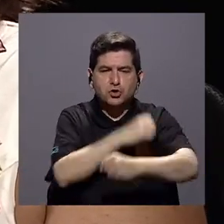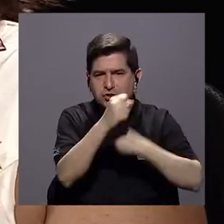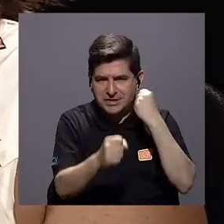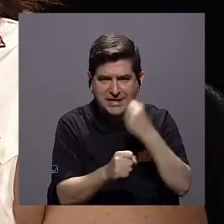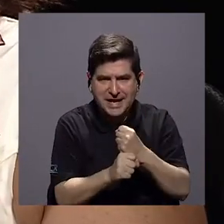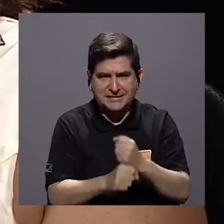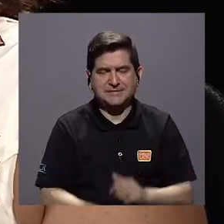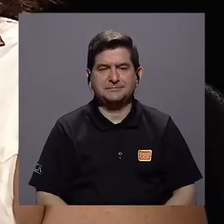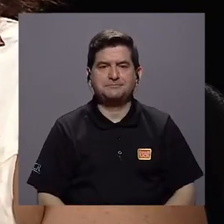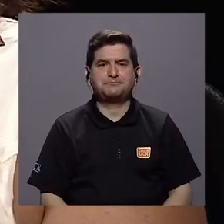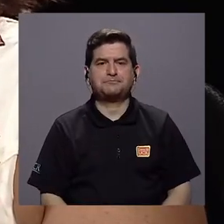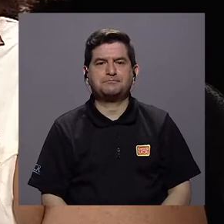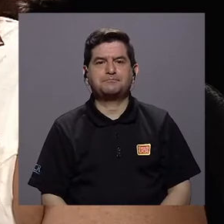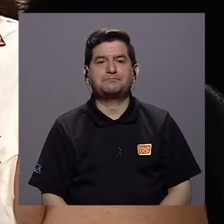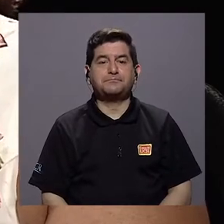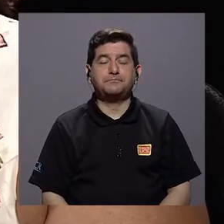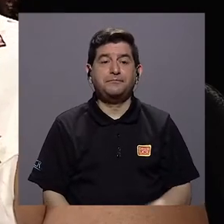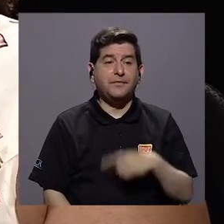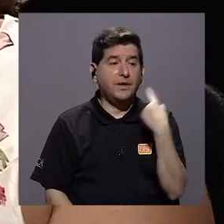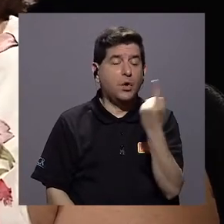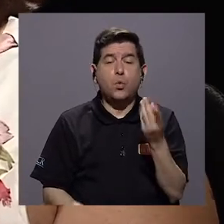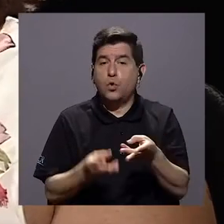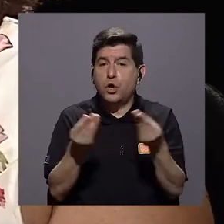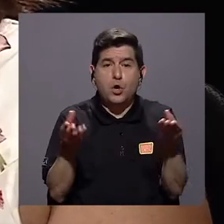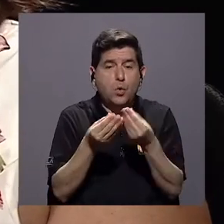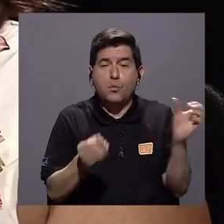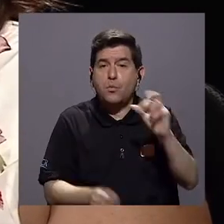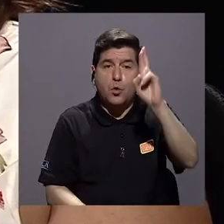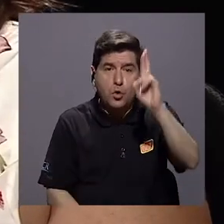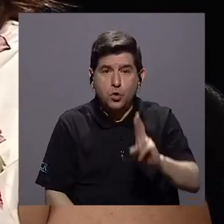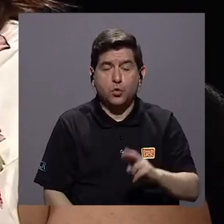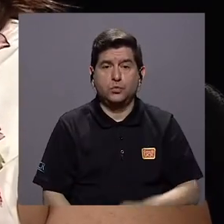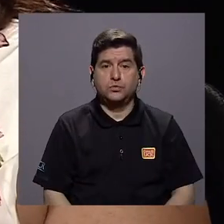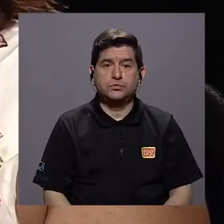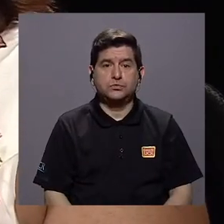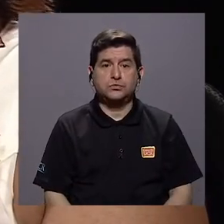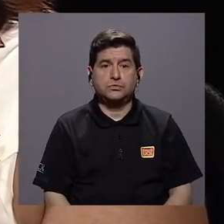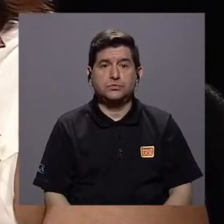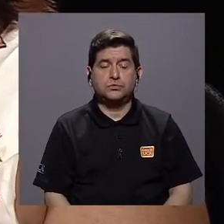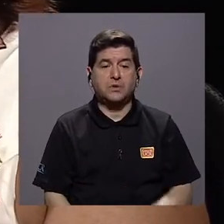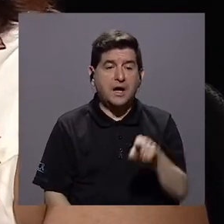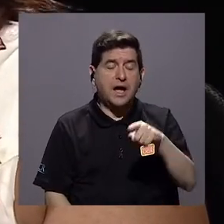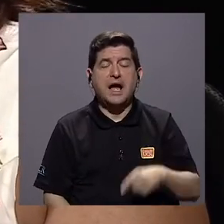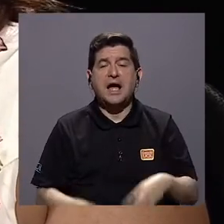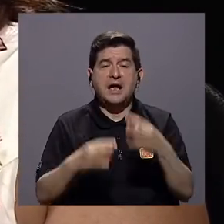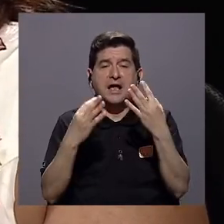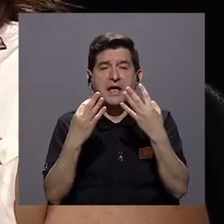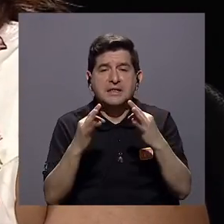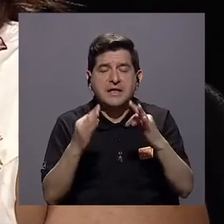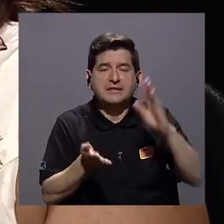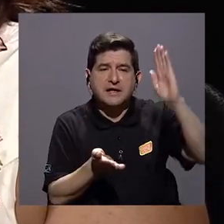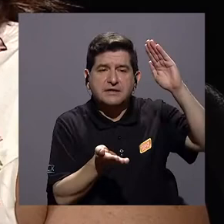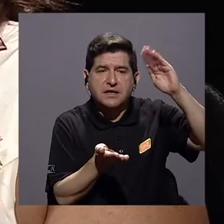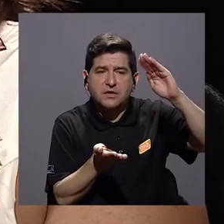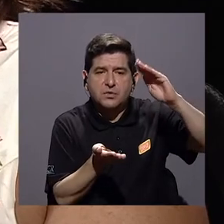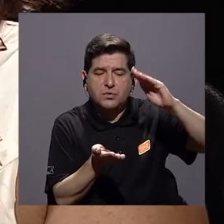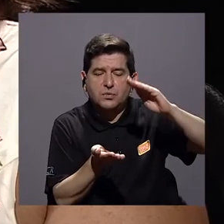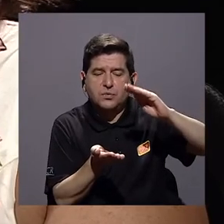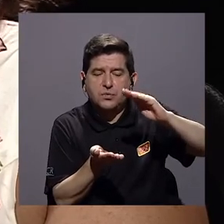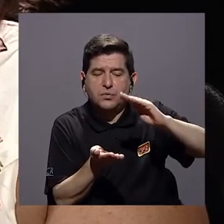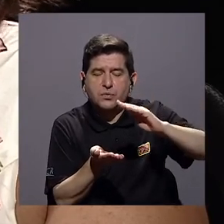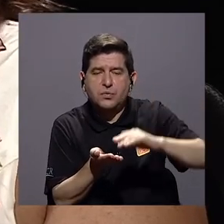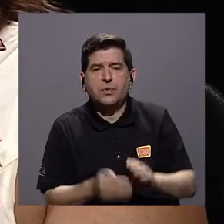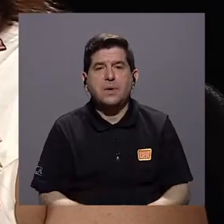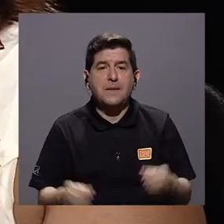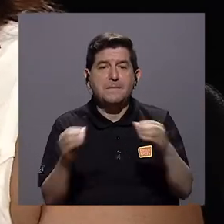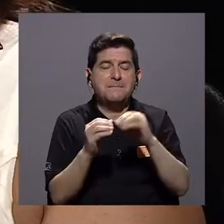años. Es el único producto en Costa Rica que ha tendido a la baja, ¿verdad? Ha